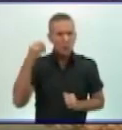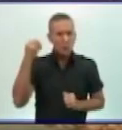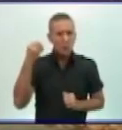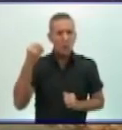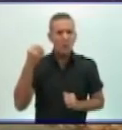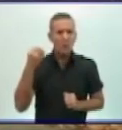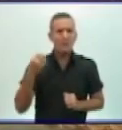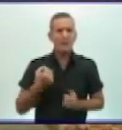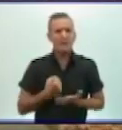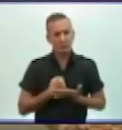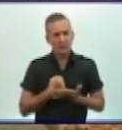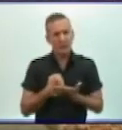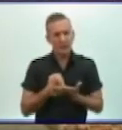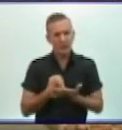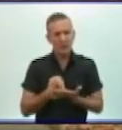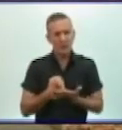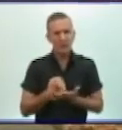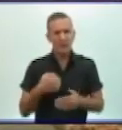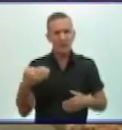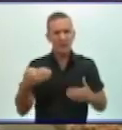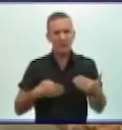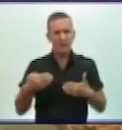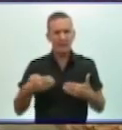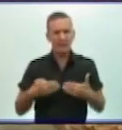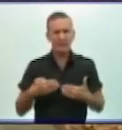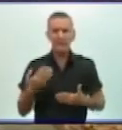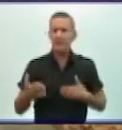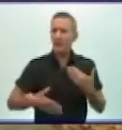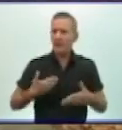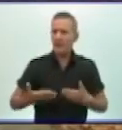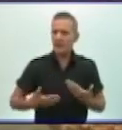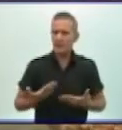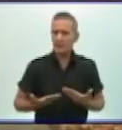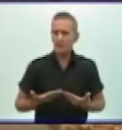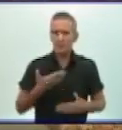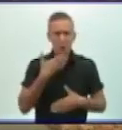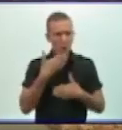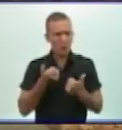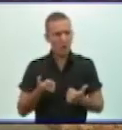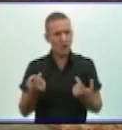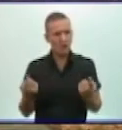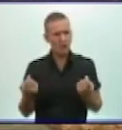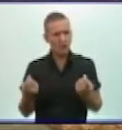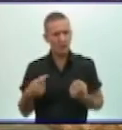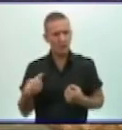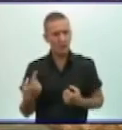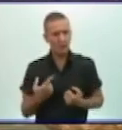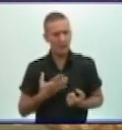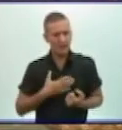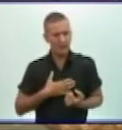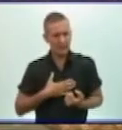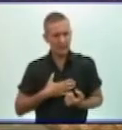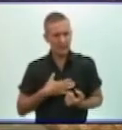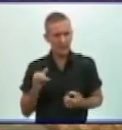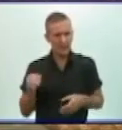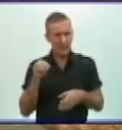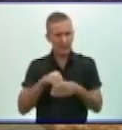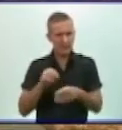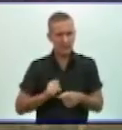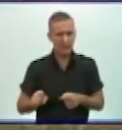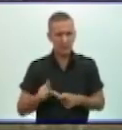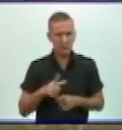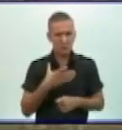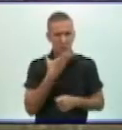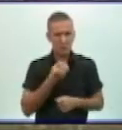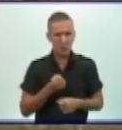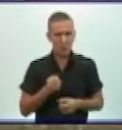participara en las actividades, demostrándole lo buenas y lo necesarias que son para nosotros, para también integrarnos a la sociedad como jóvenes en nuestra